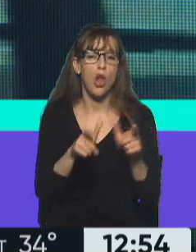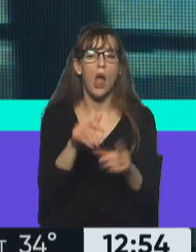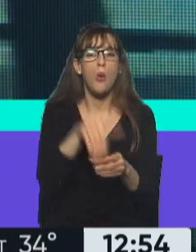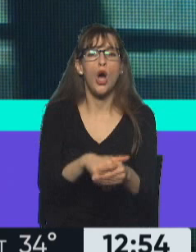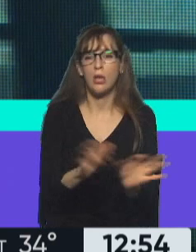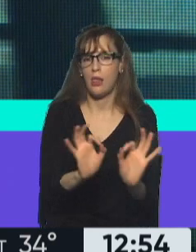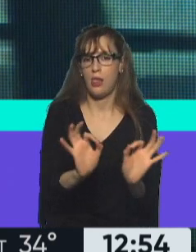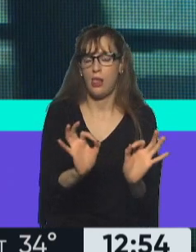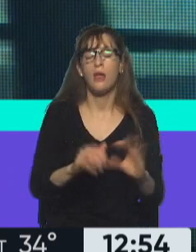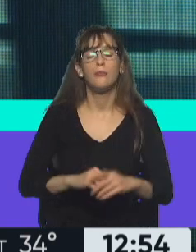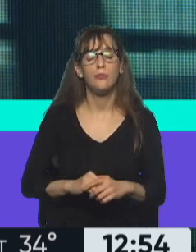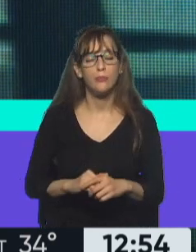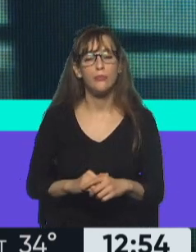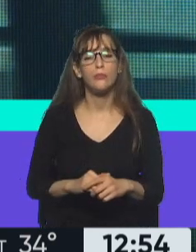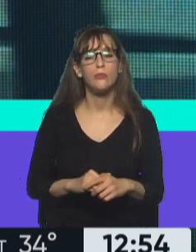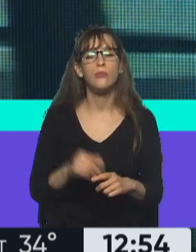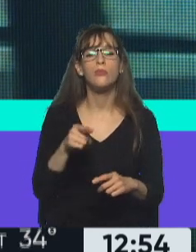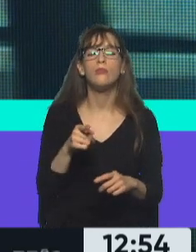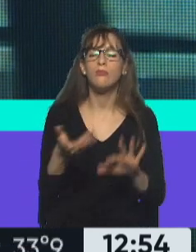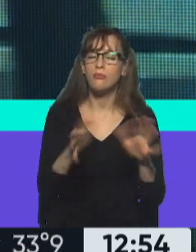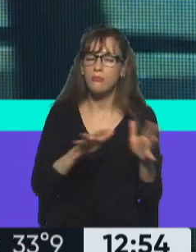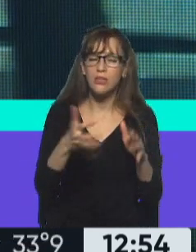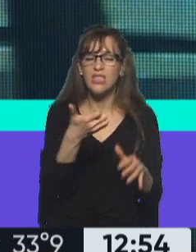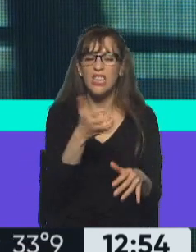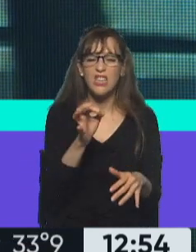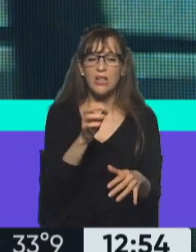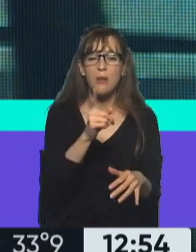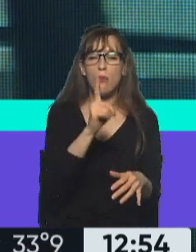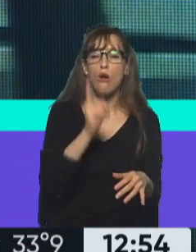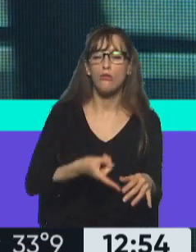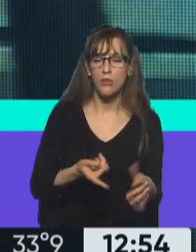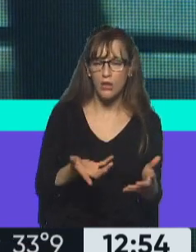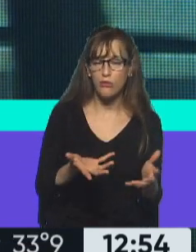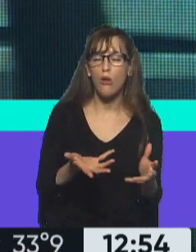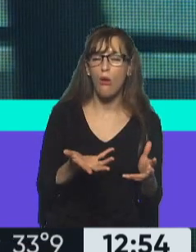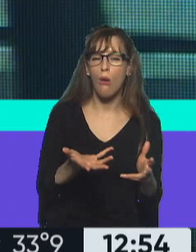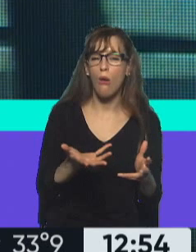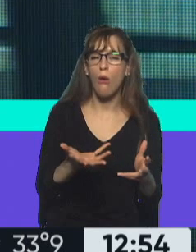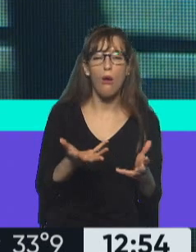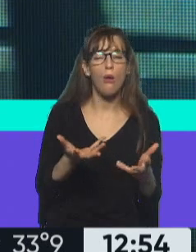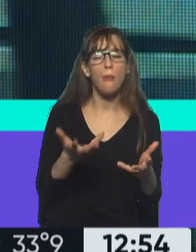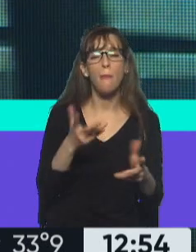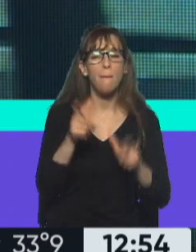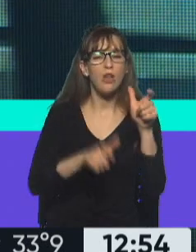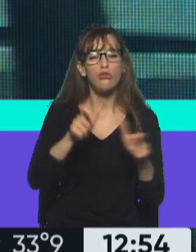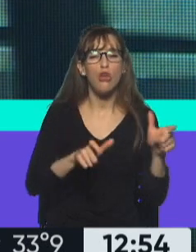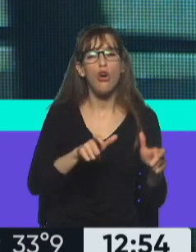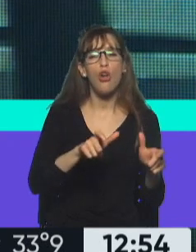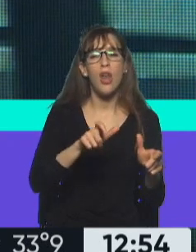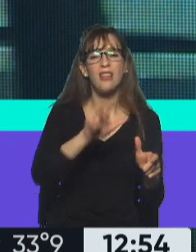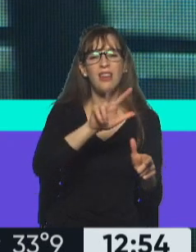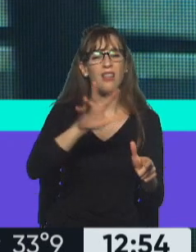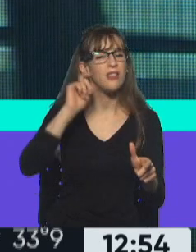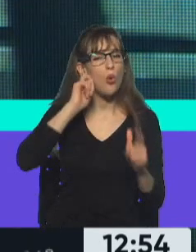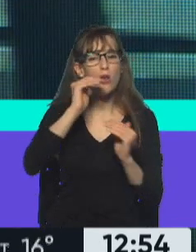de ese voto era casi 60 por ciento sub 35 pero es el segmento de edad sub 35 no es el 60% de la